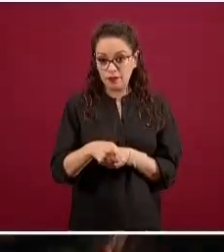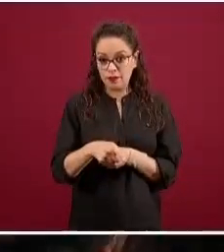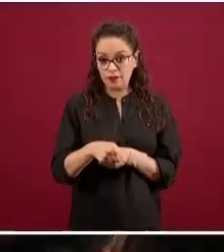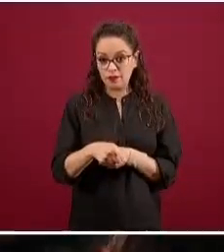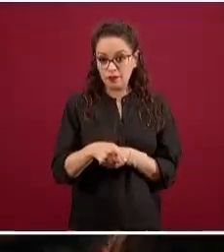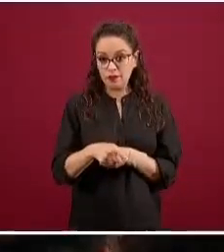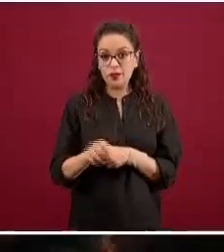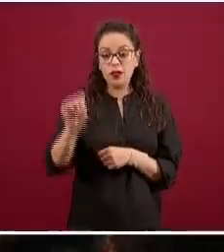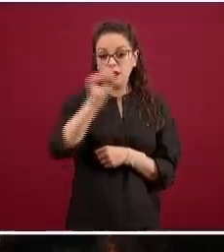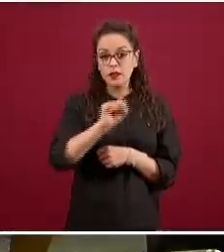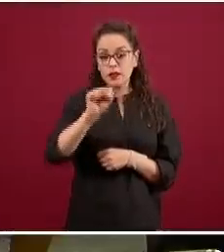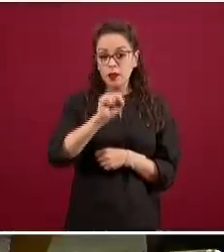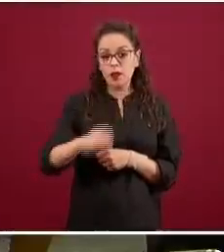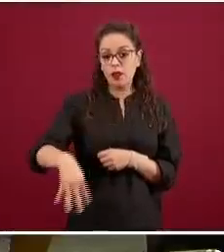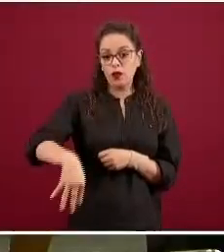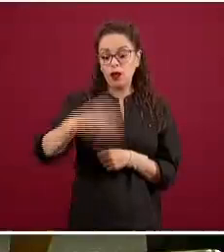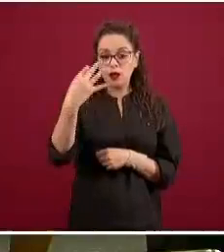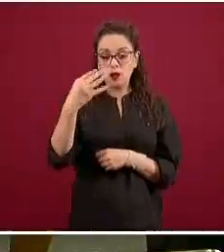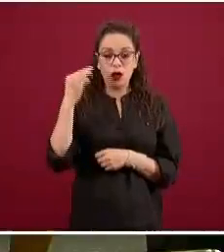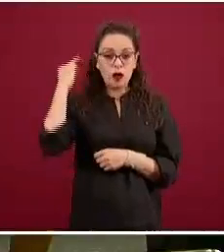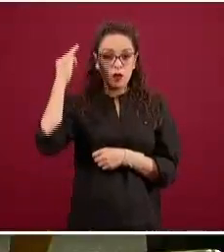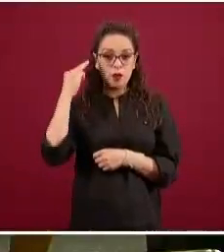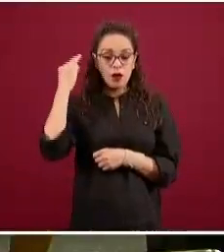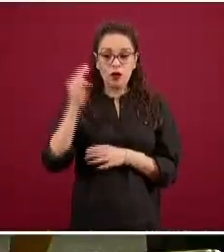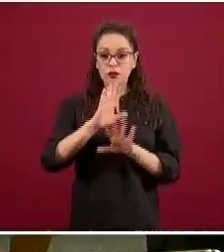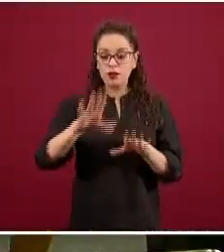sábado 14 de marzo.